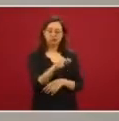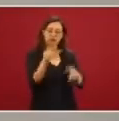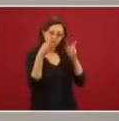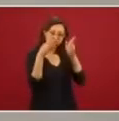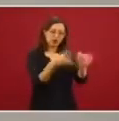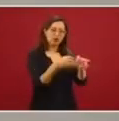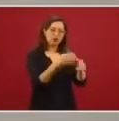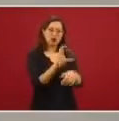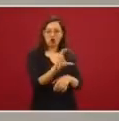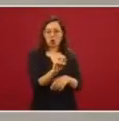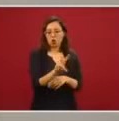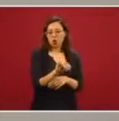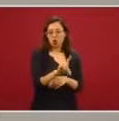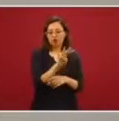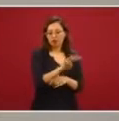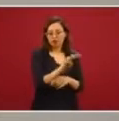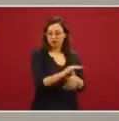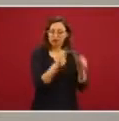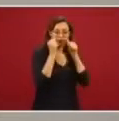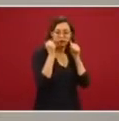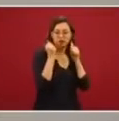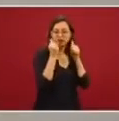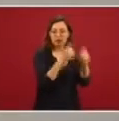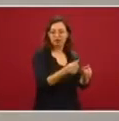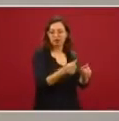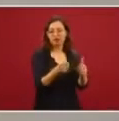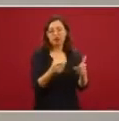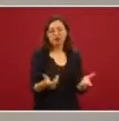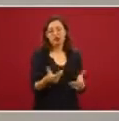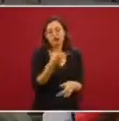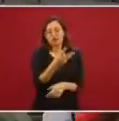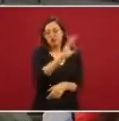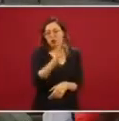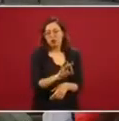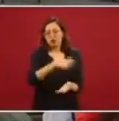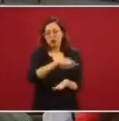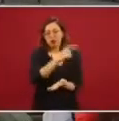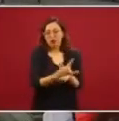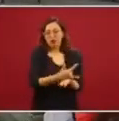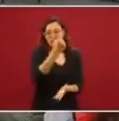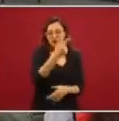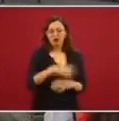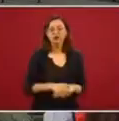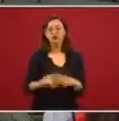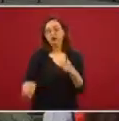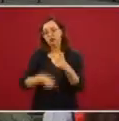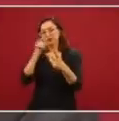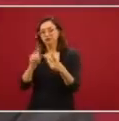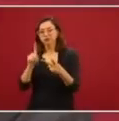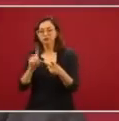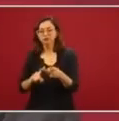la atención de personas con coronavirus de ese pequeño 5% que estén en condición grave y el otro protocolo se llama